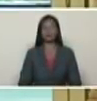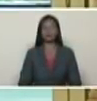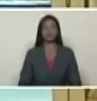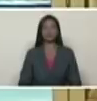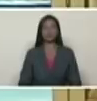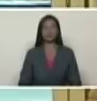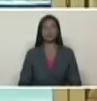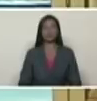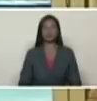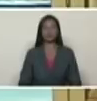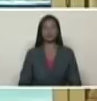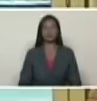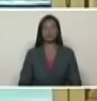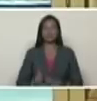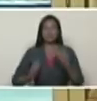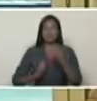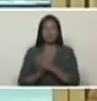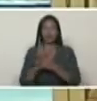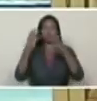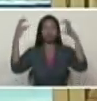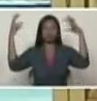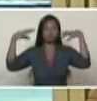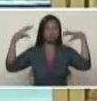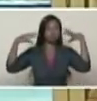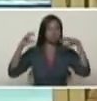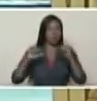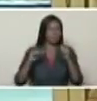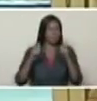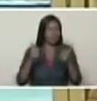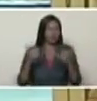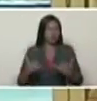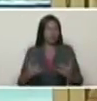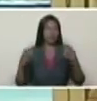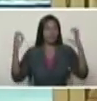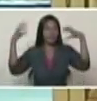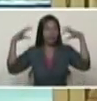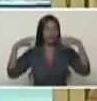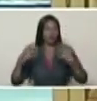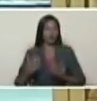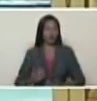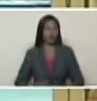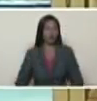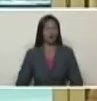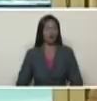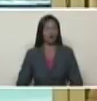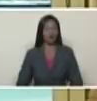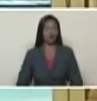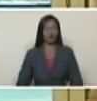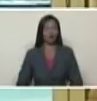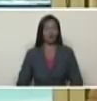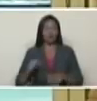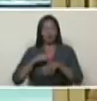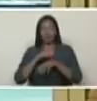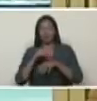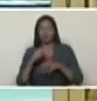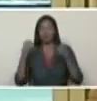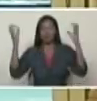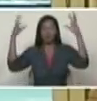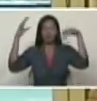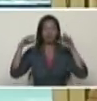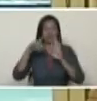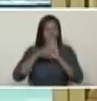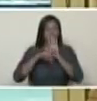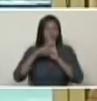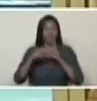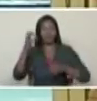mayo de la lluvia incipiente, ha llegado la lluvia de mayo, ya el tiempo de lluvia, de siembra y